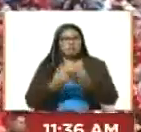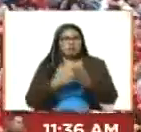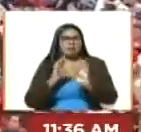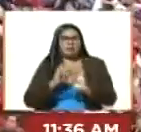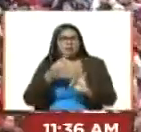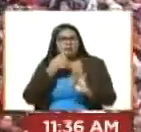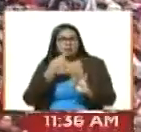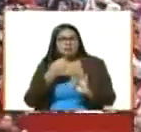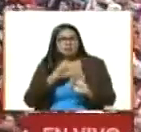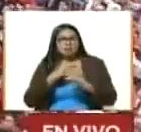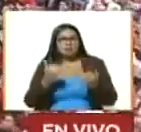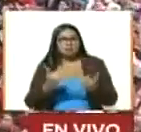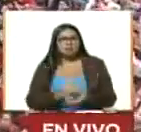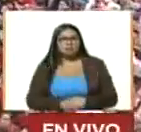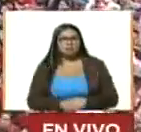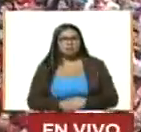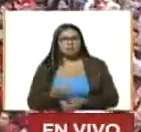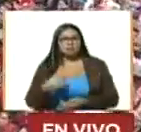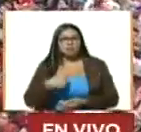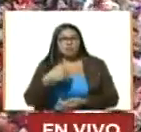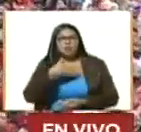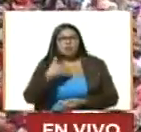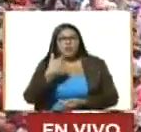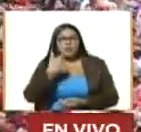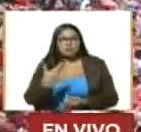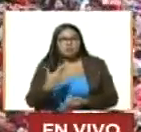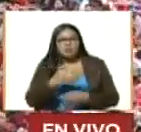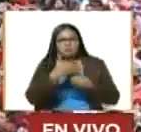sin más preámbulo, quiero decirles,